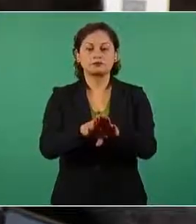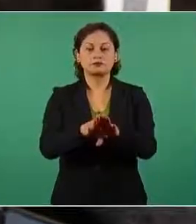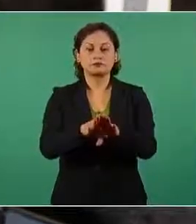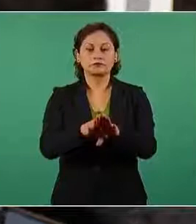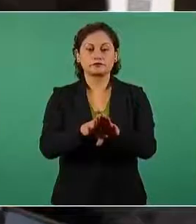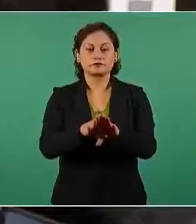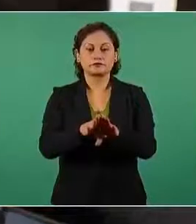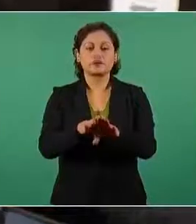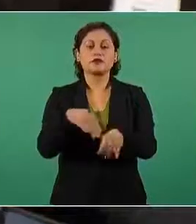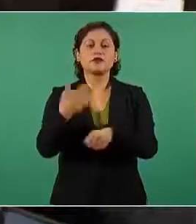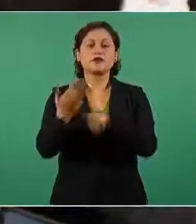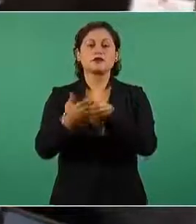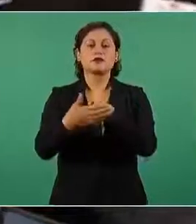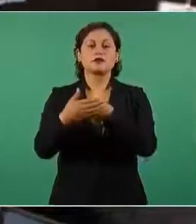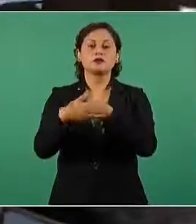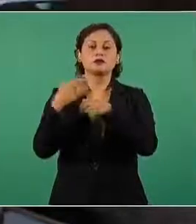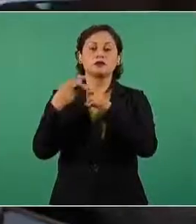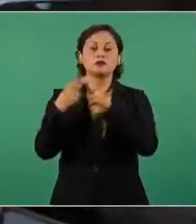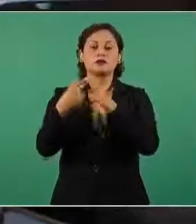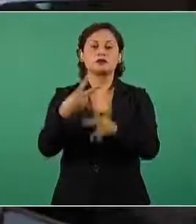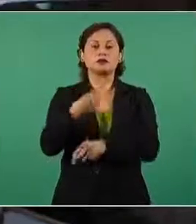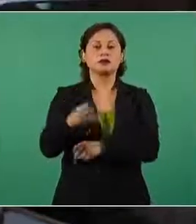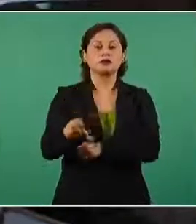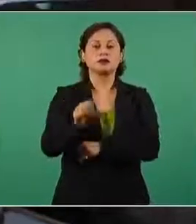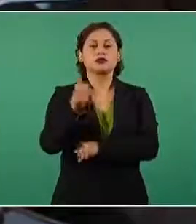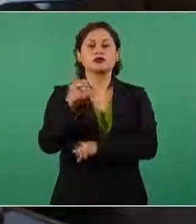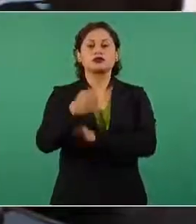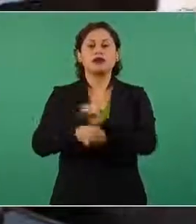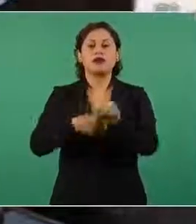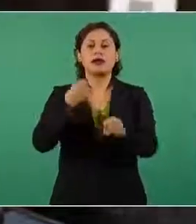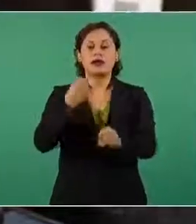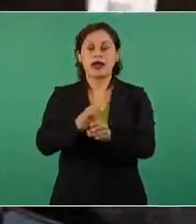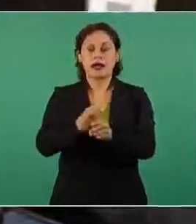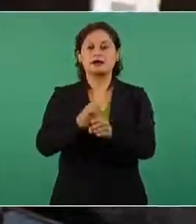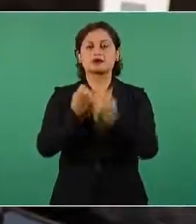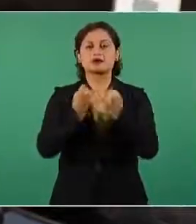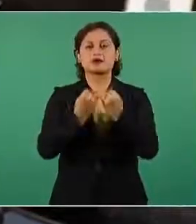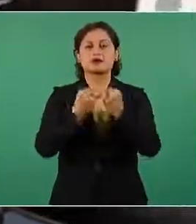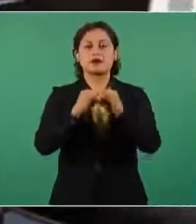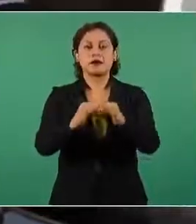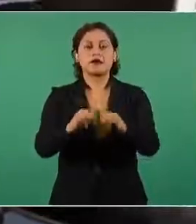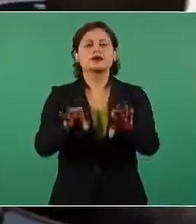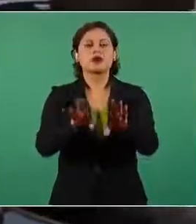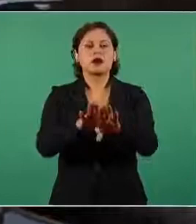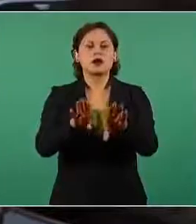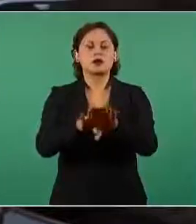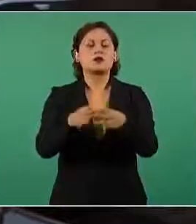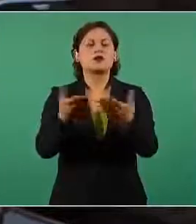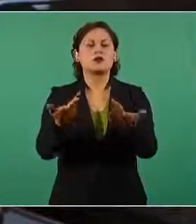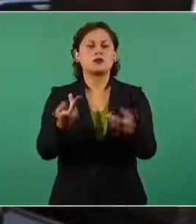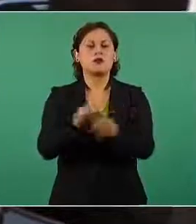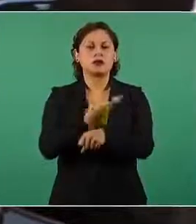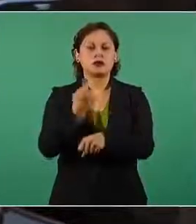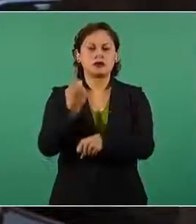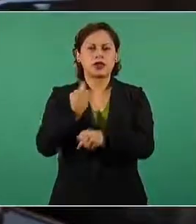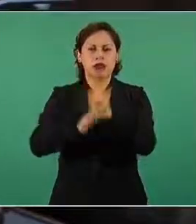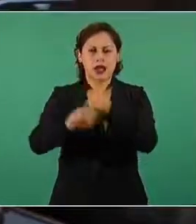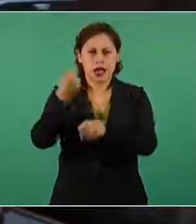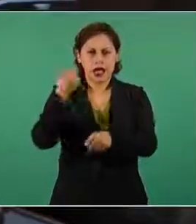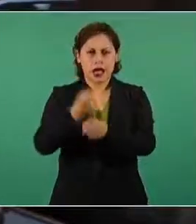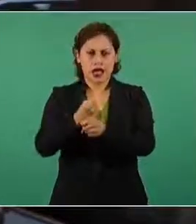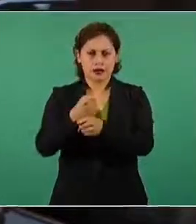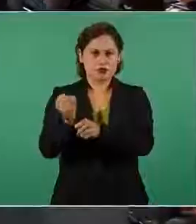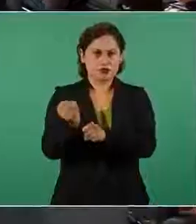del 211 aniversario del inicio de la independencia. ¿Va a ser cerrado el grito de independencia como el año pasado? ¿Va a ser algo